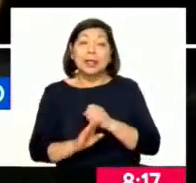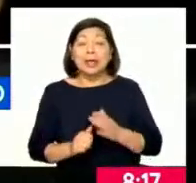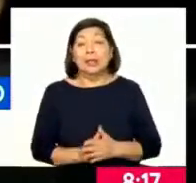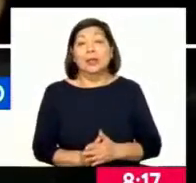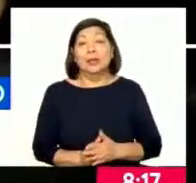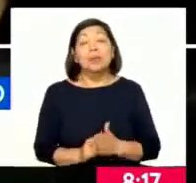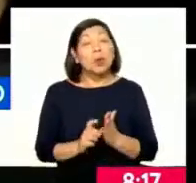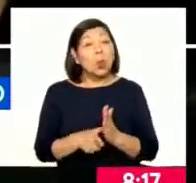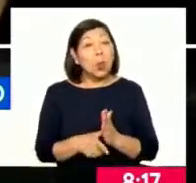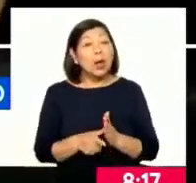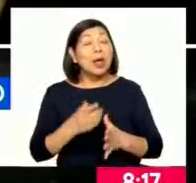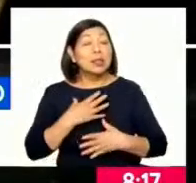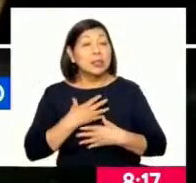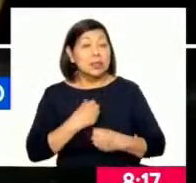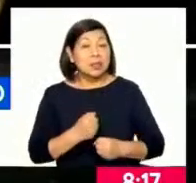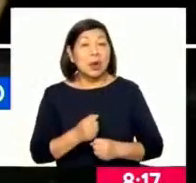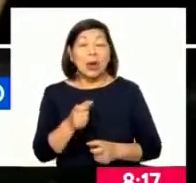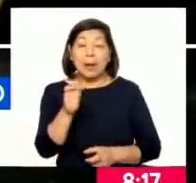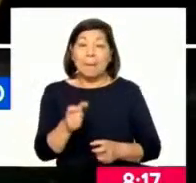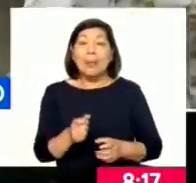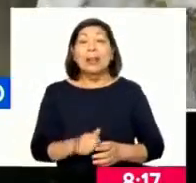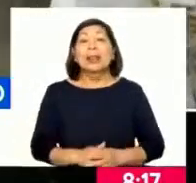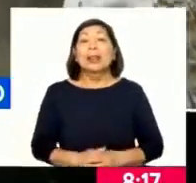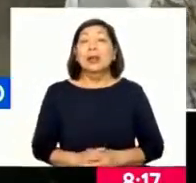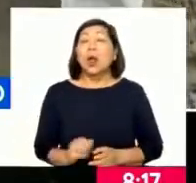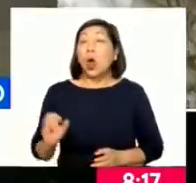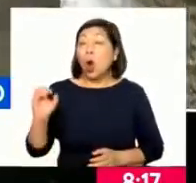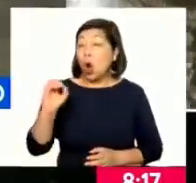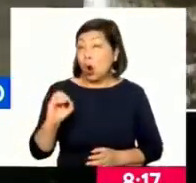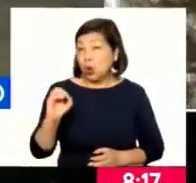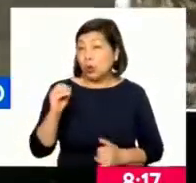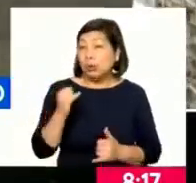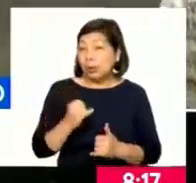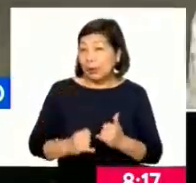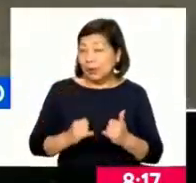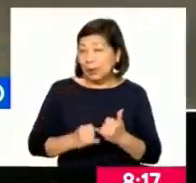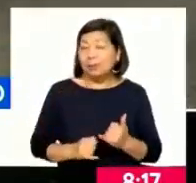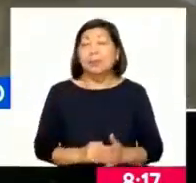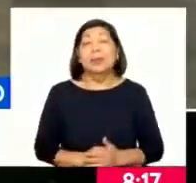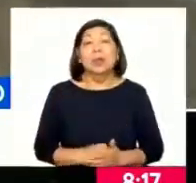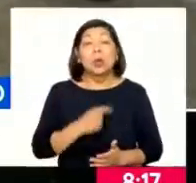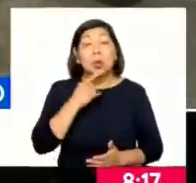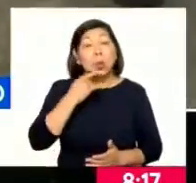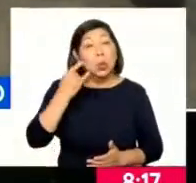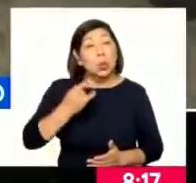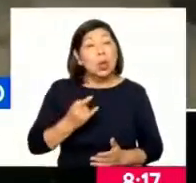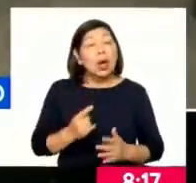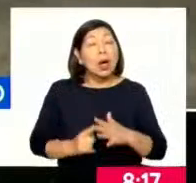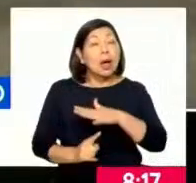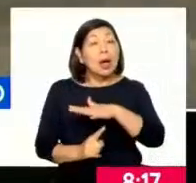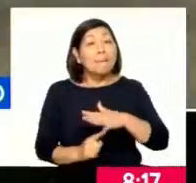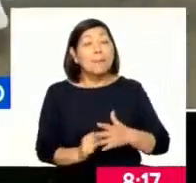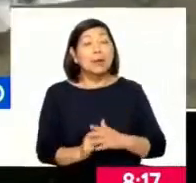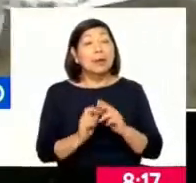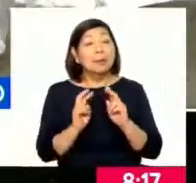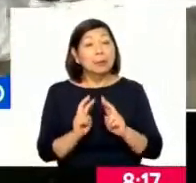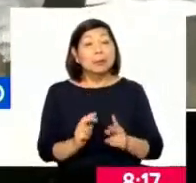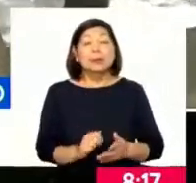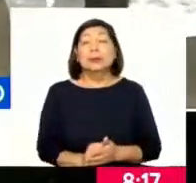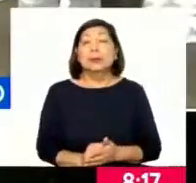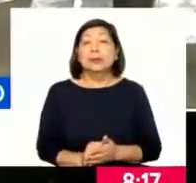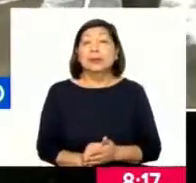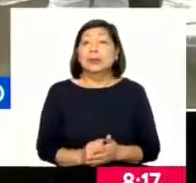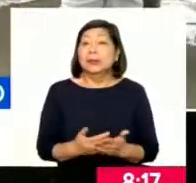desde luego, la salud de las personas. En octubre venció esta declaratoria de emergencia ambiental y vemos que